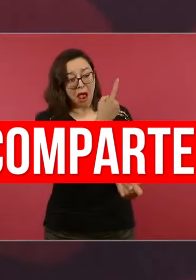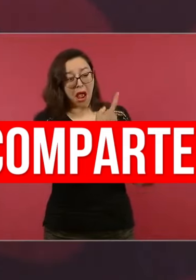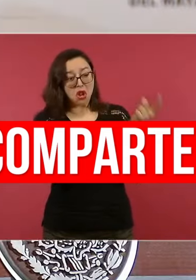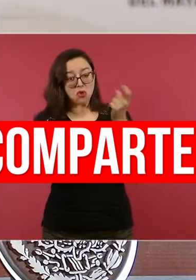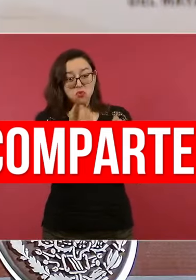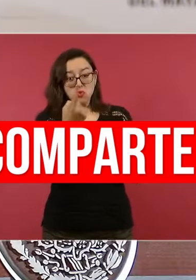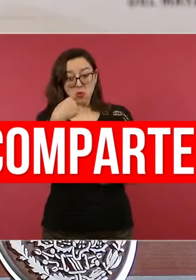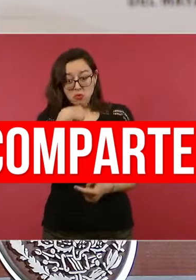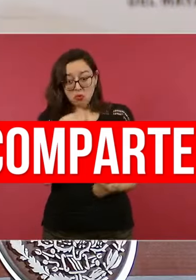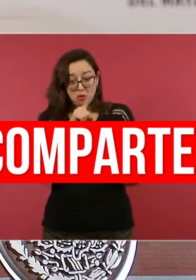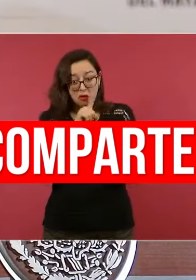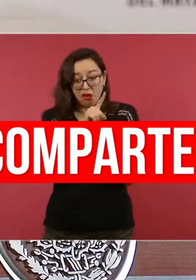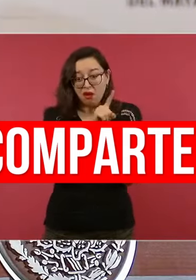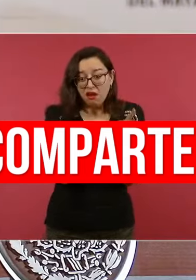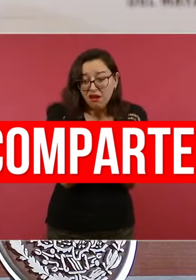Nunca.